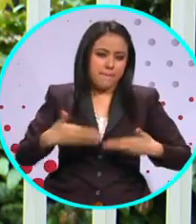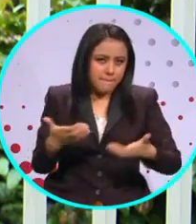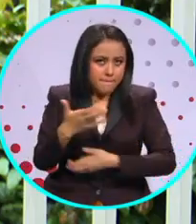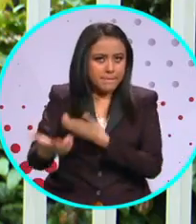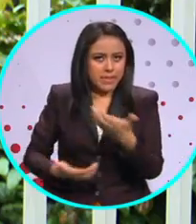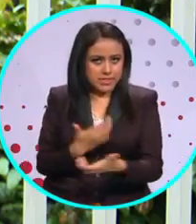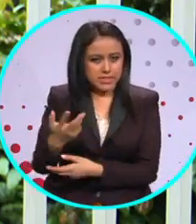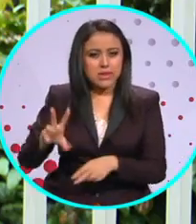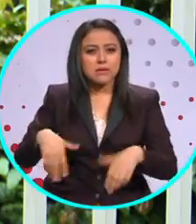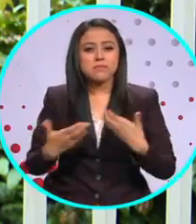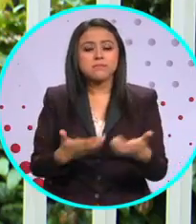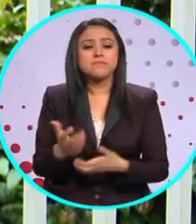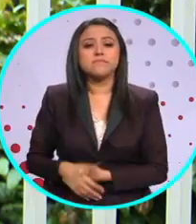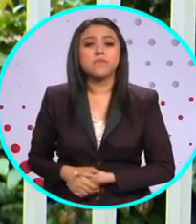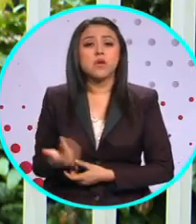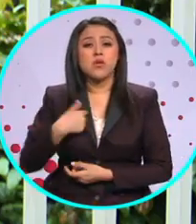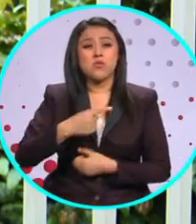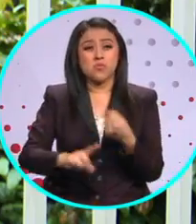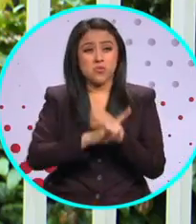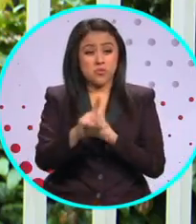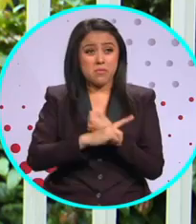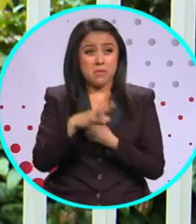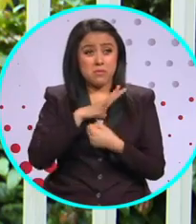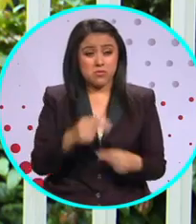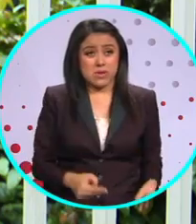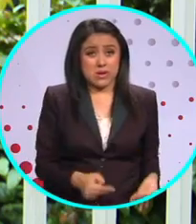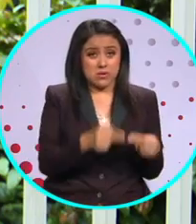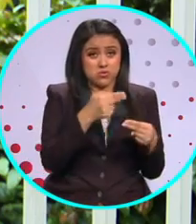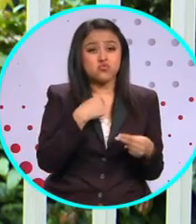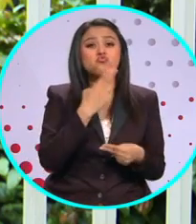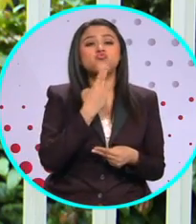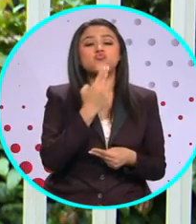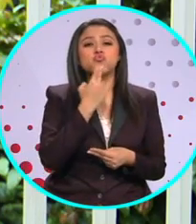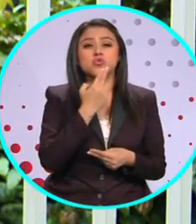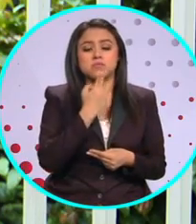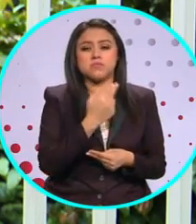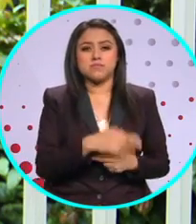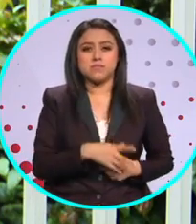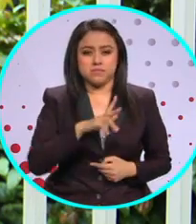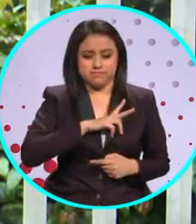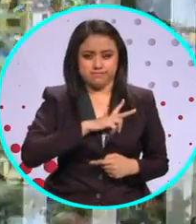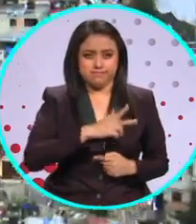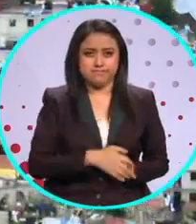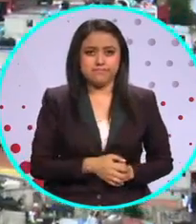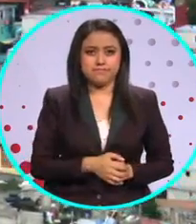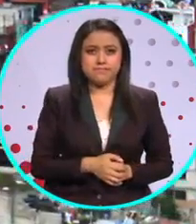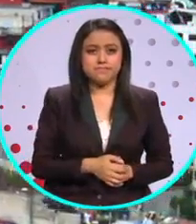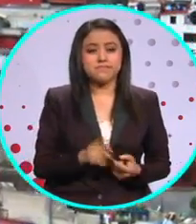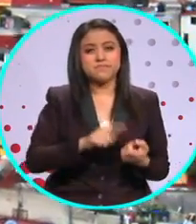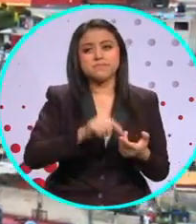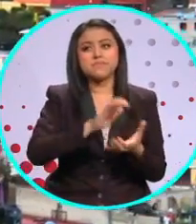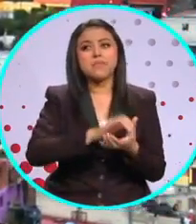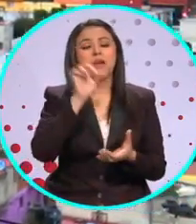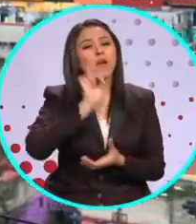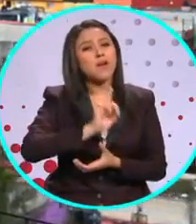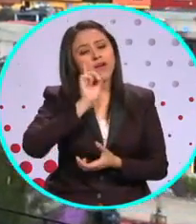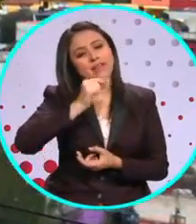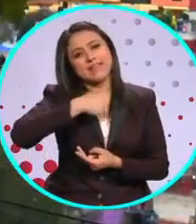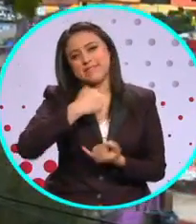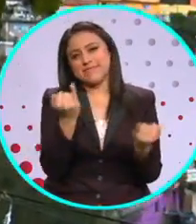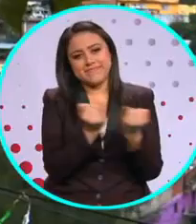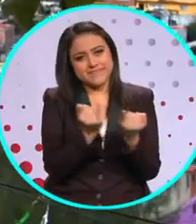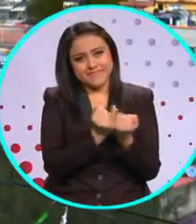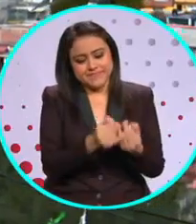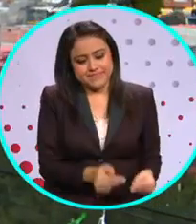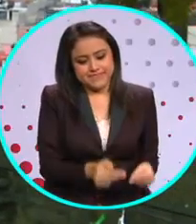es que tenemos un puesto de dulces que requiere mi esposa y servidor, y